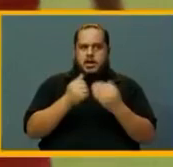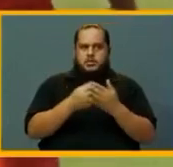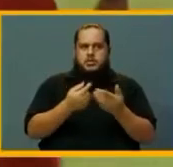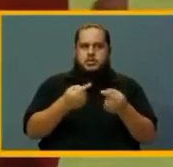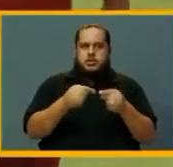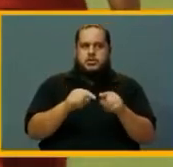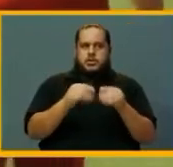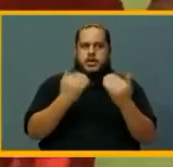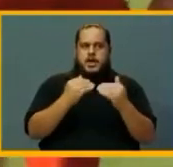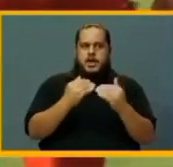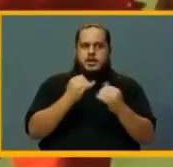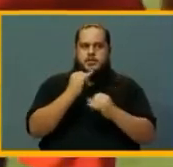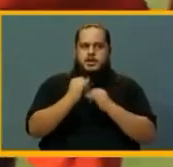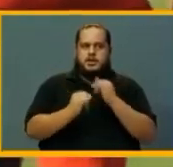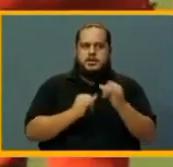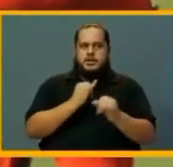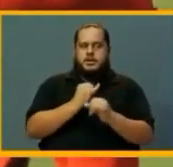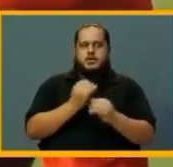nivel internacional.